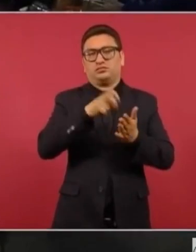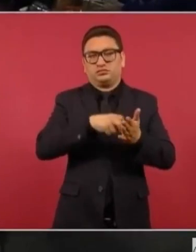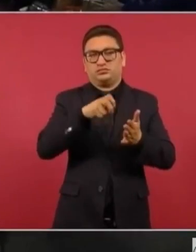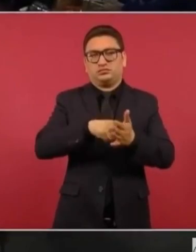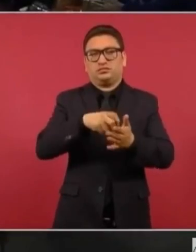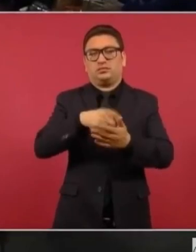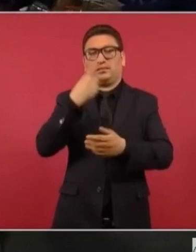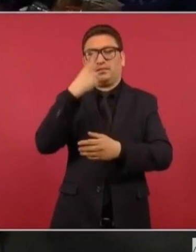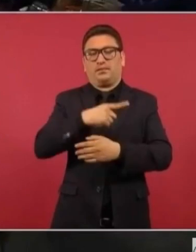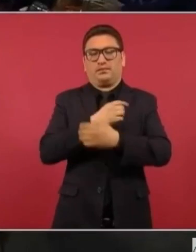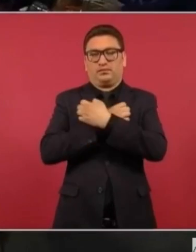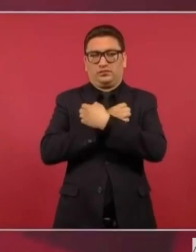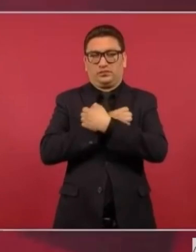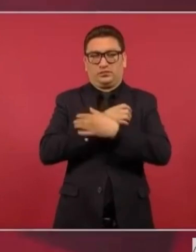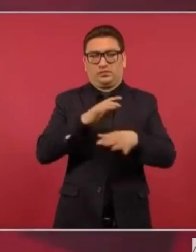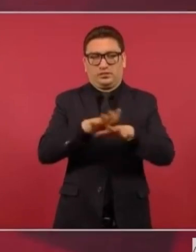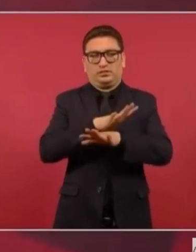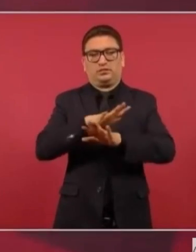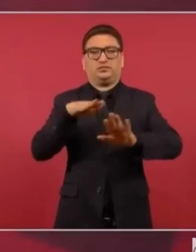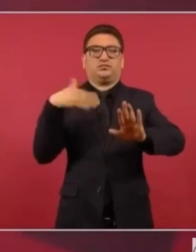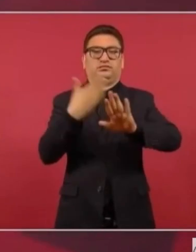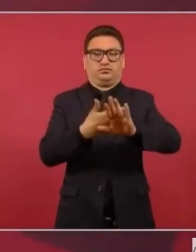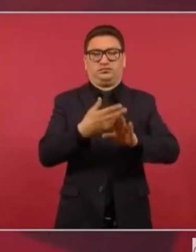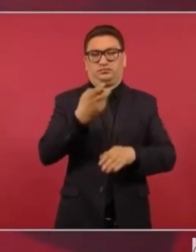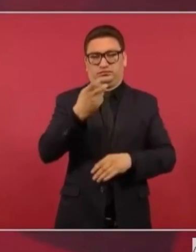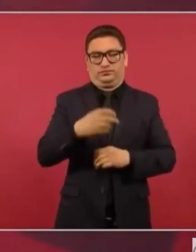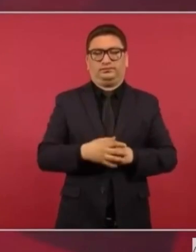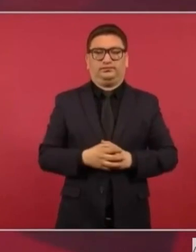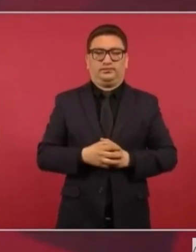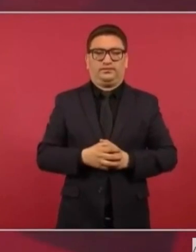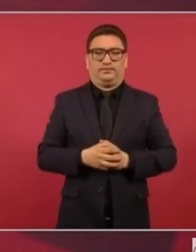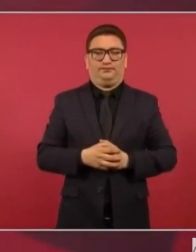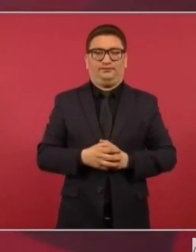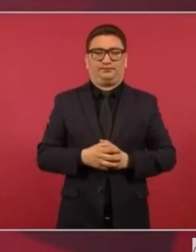educativa, porque él fue uno de los